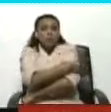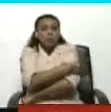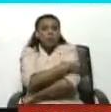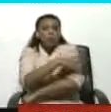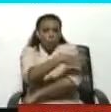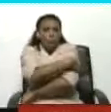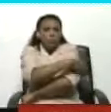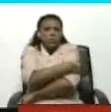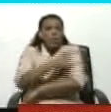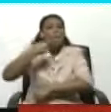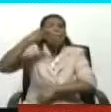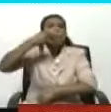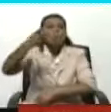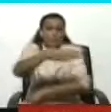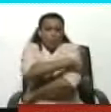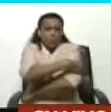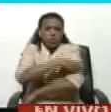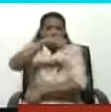derecha.